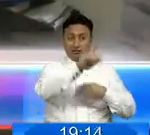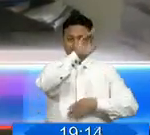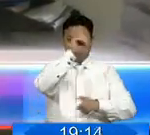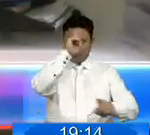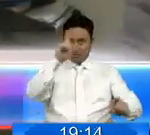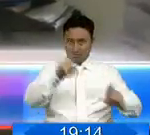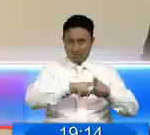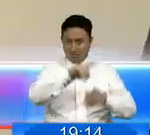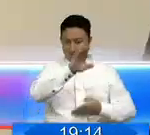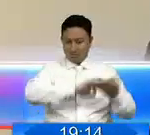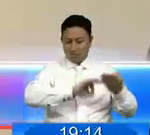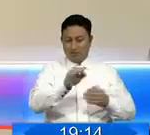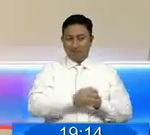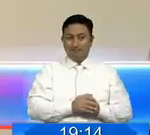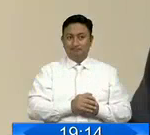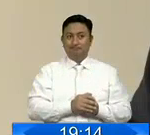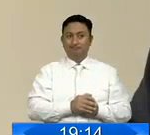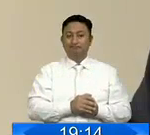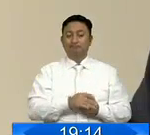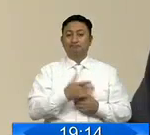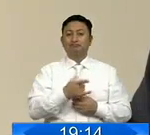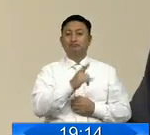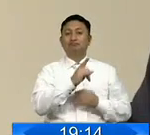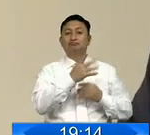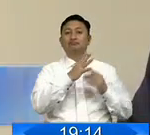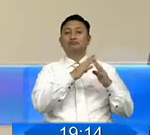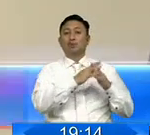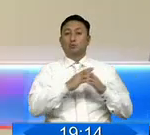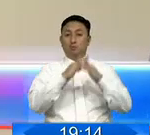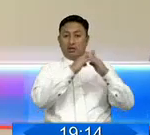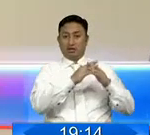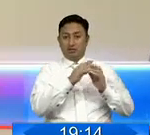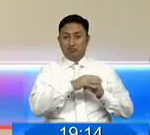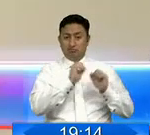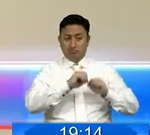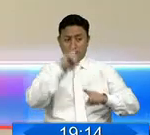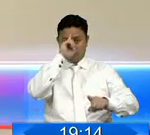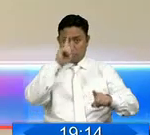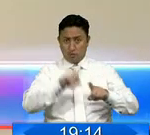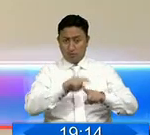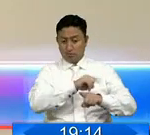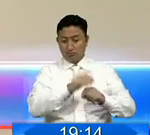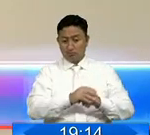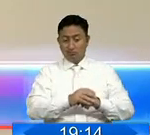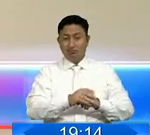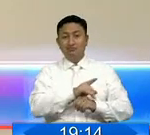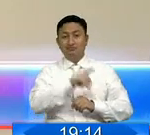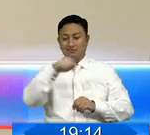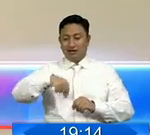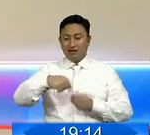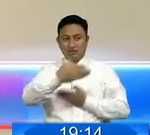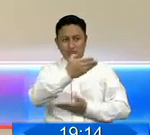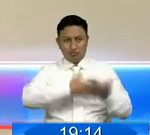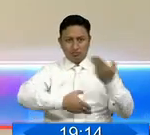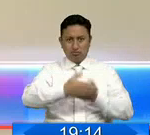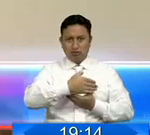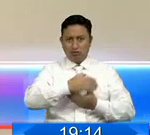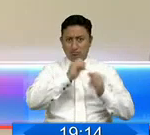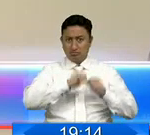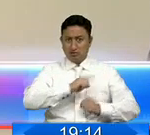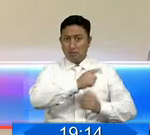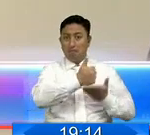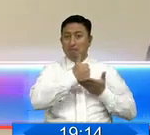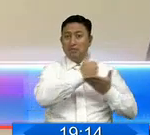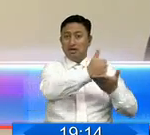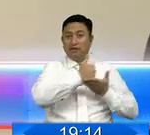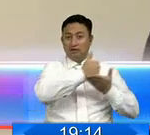como en el caso de Ecuador. Los norteamericanos están de acuerdo con la posibilidad de llegar a acuerdos de carácter binacional que sean de